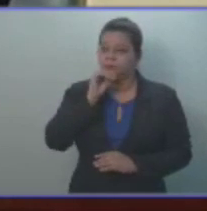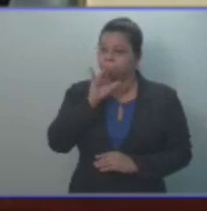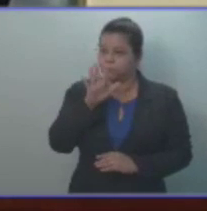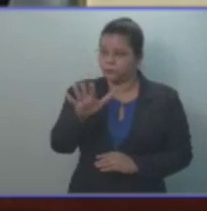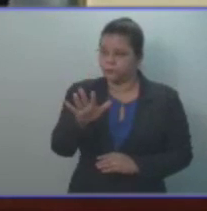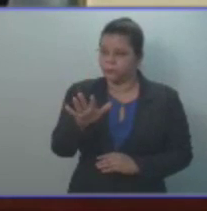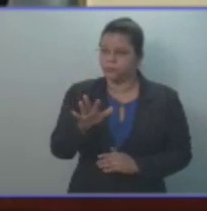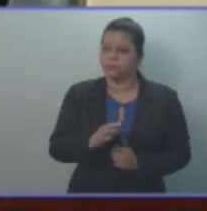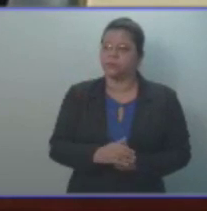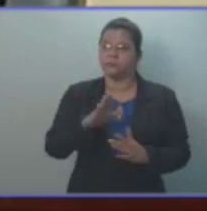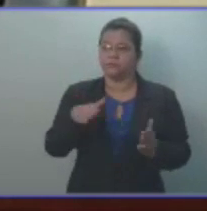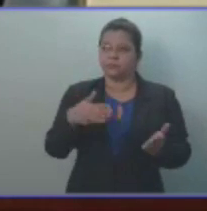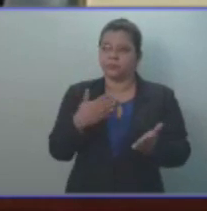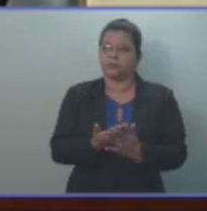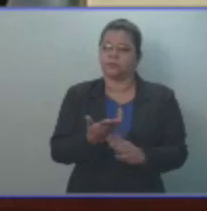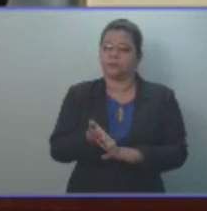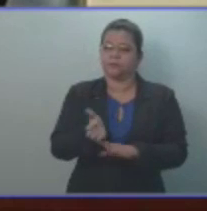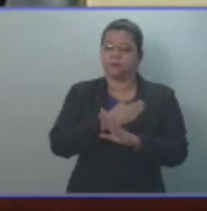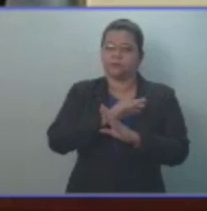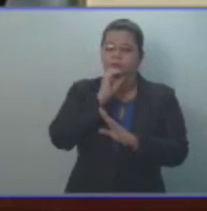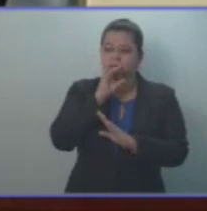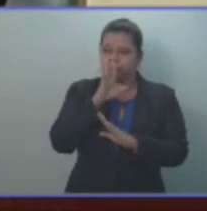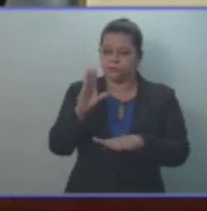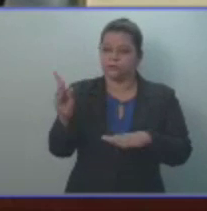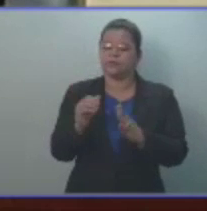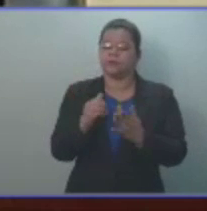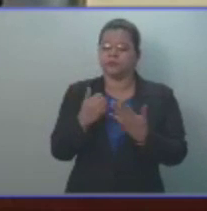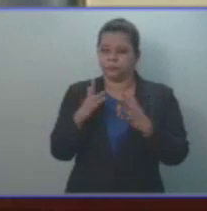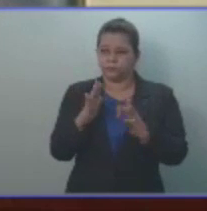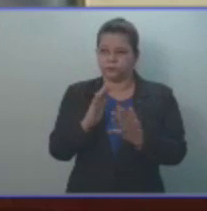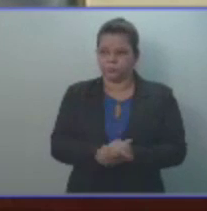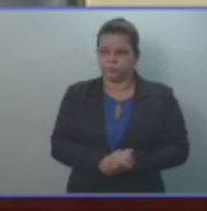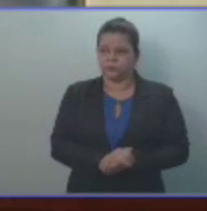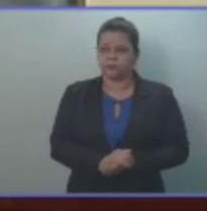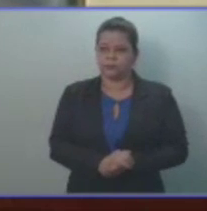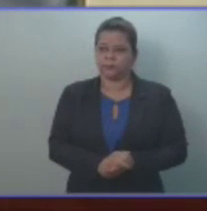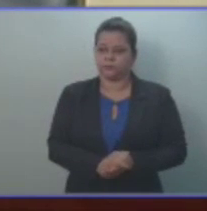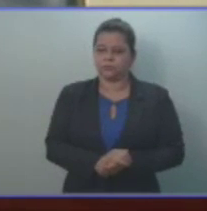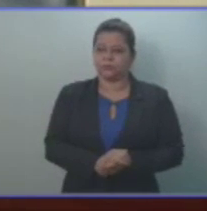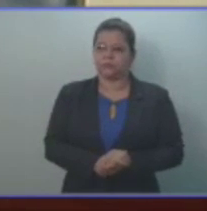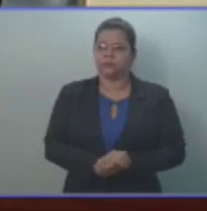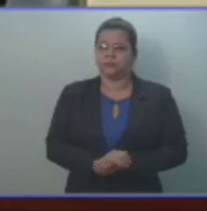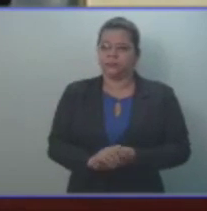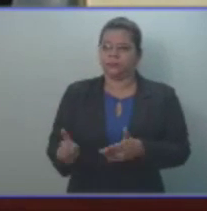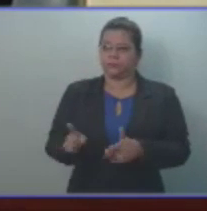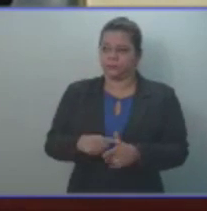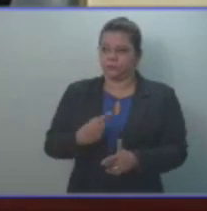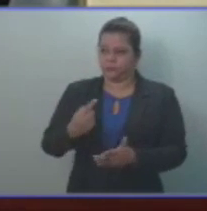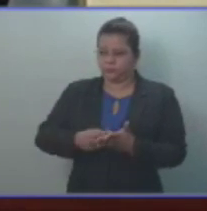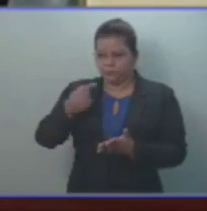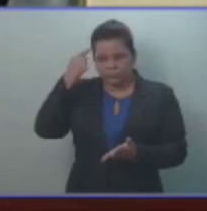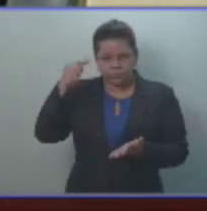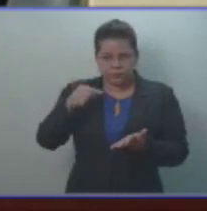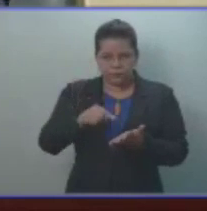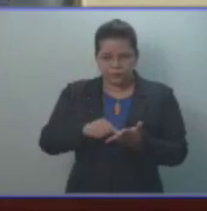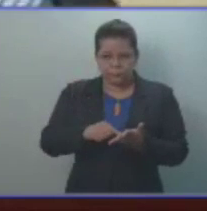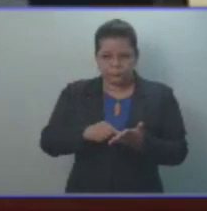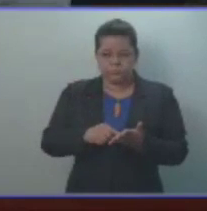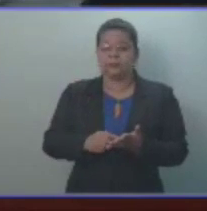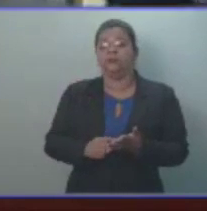al oficio que le envió esta comisión el 24 de septiembre de este año,